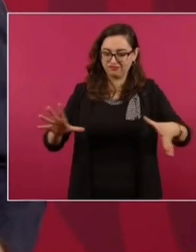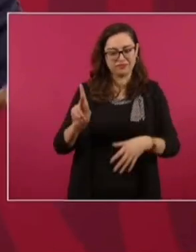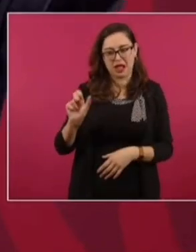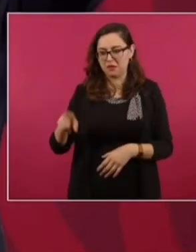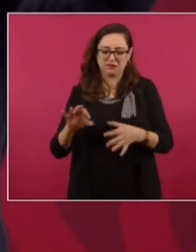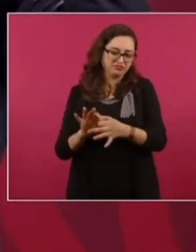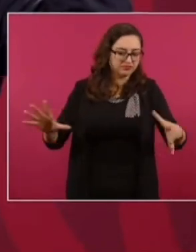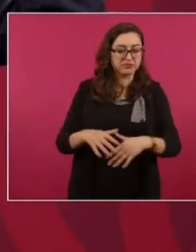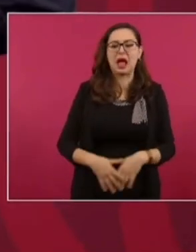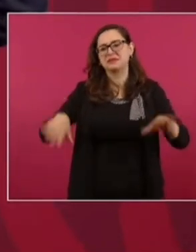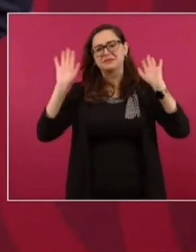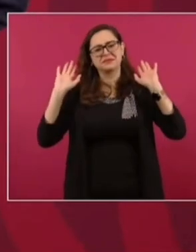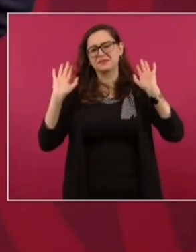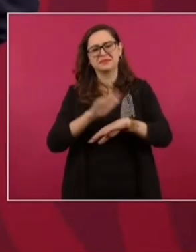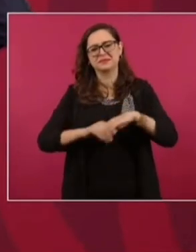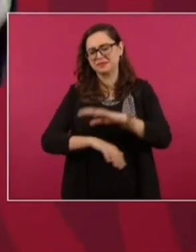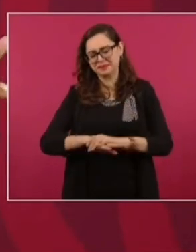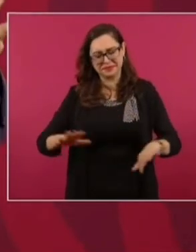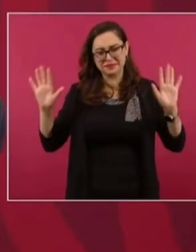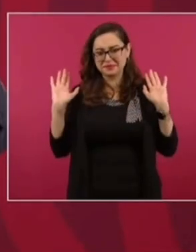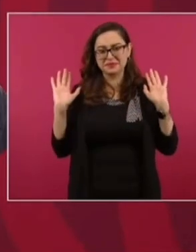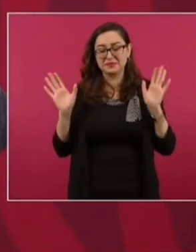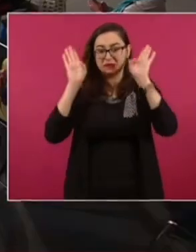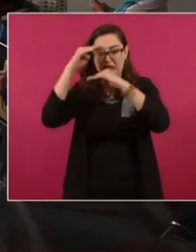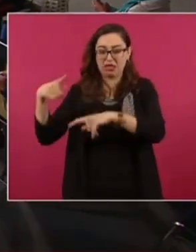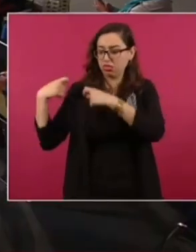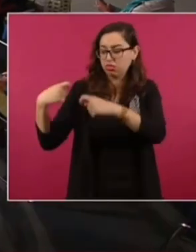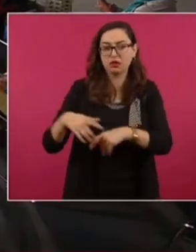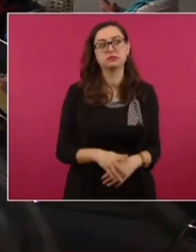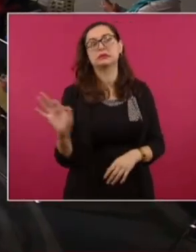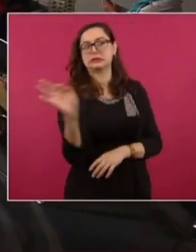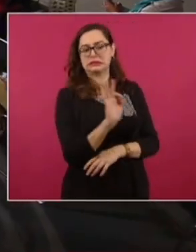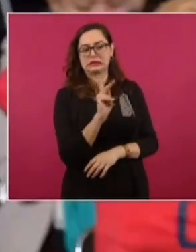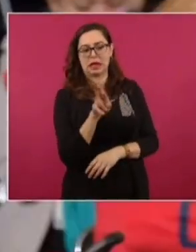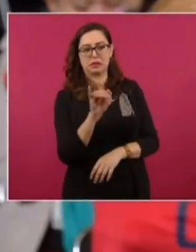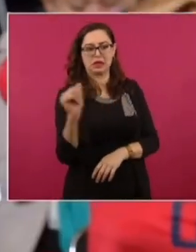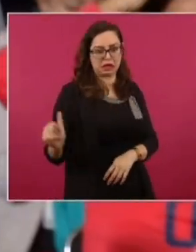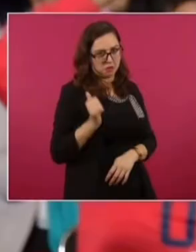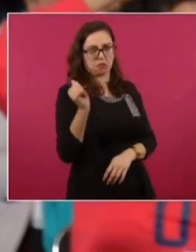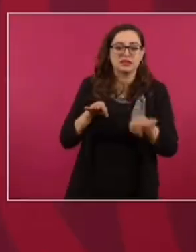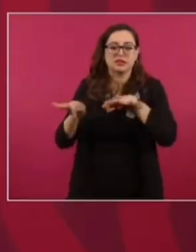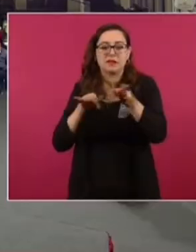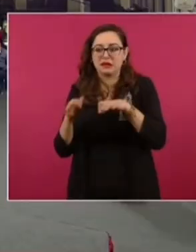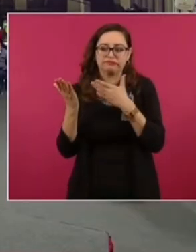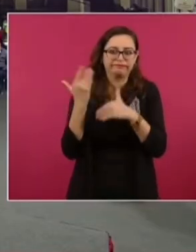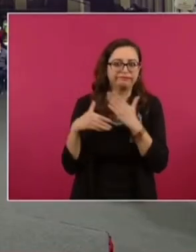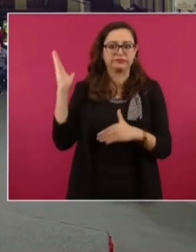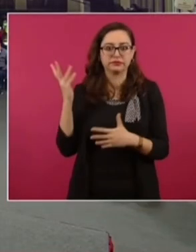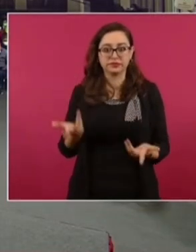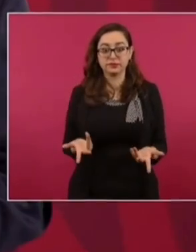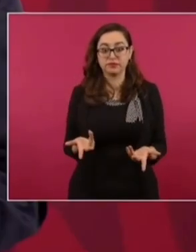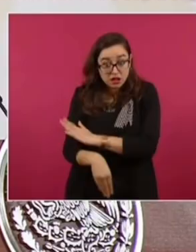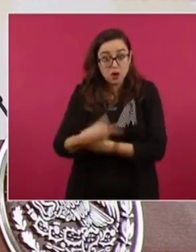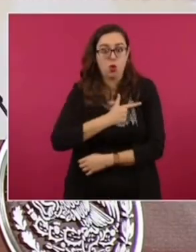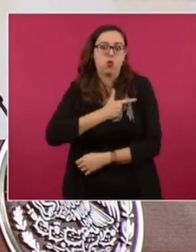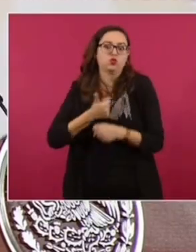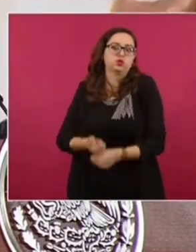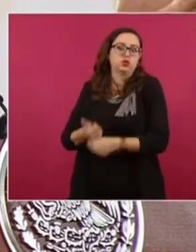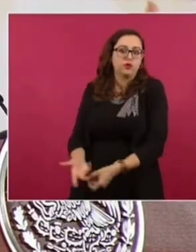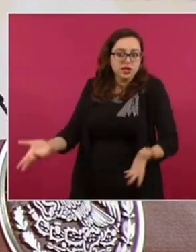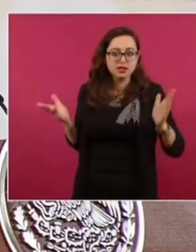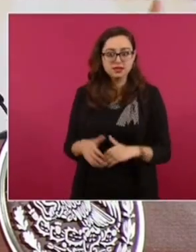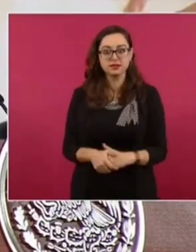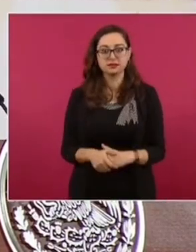alianza con el PAN? Eso ya es otro asunto, que se deslinde del conservadurismo, de lo rancio. No es que se aproveche y con lo mal que le ha ido, ahora sí que se esté colgando de su fama. Se está yendo mal, solo que sean masoquistas. Y